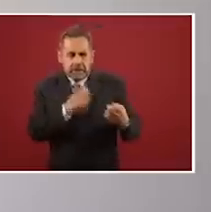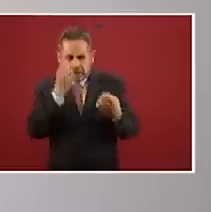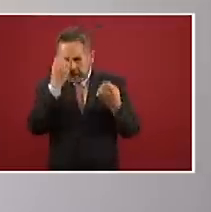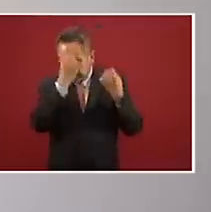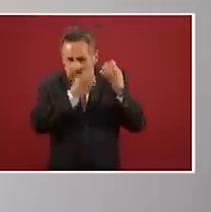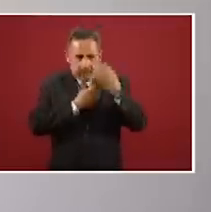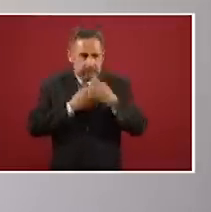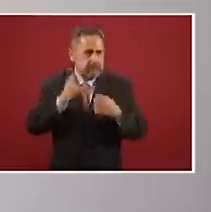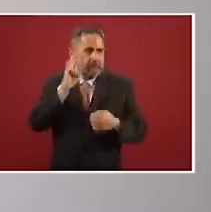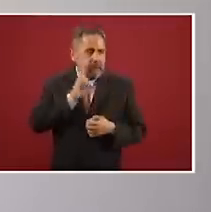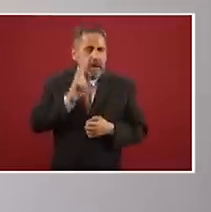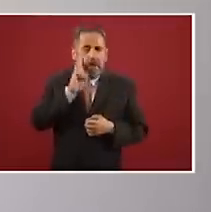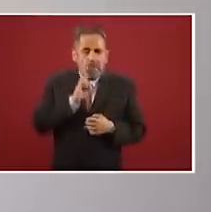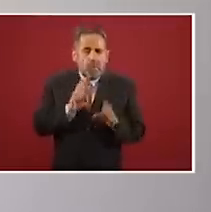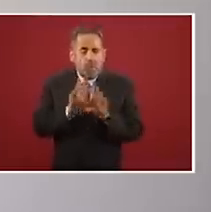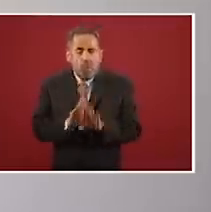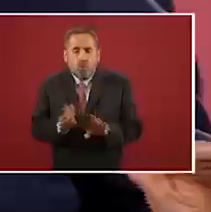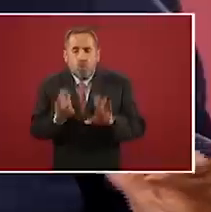todo esto que fue